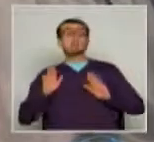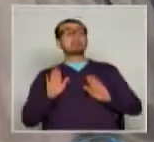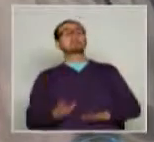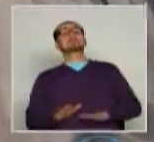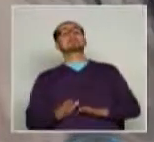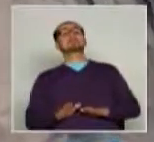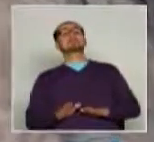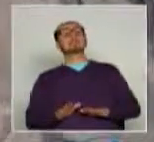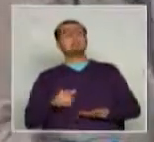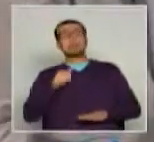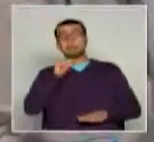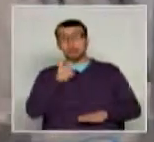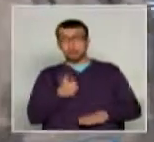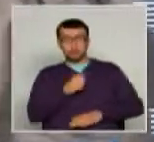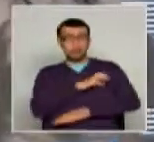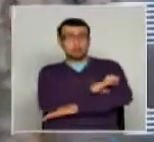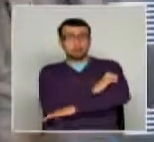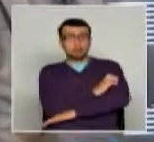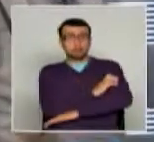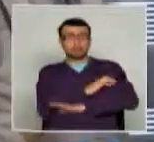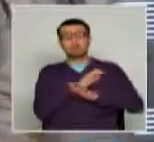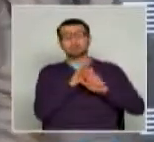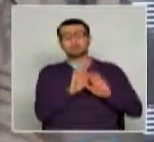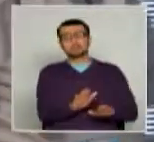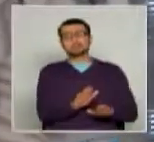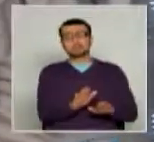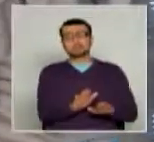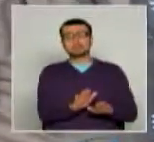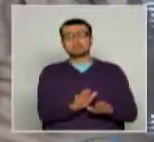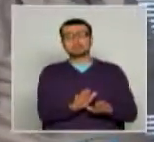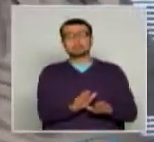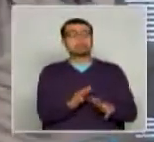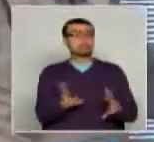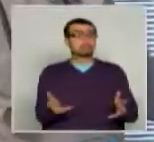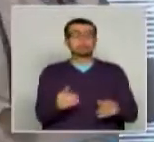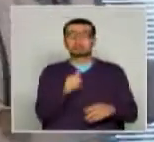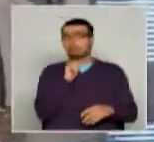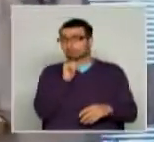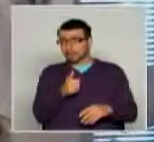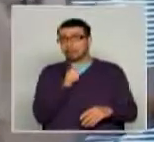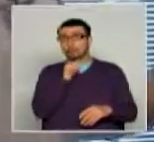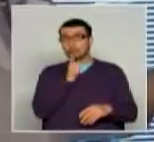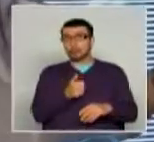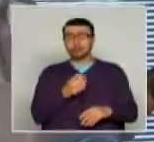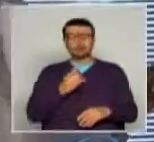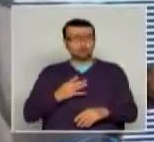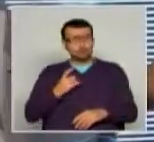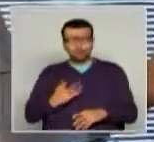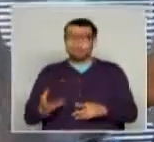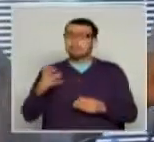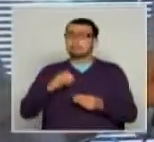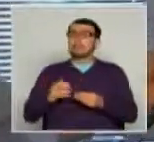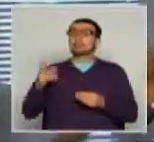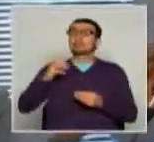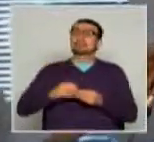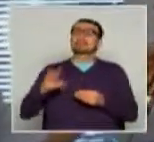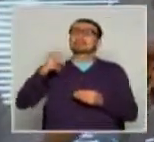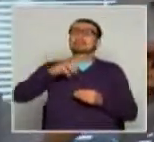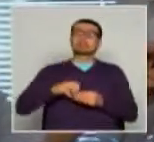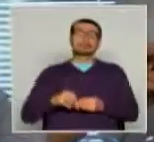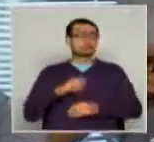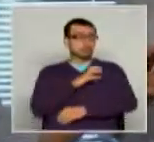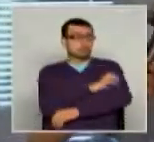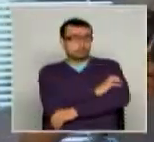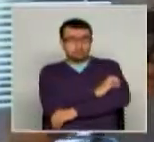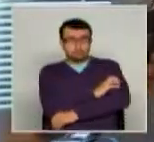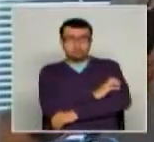para la casa. ¿Qué hace el músculo? El músculo se pega porque hay una información de dolor. Entonces el músculo se trata